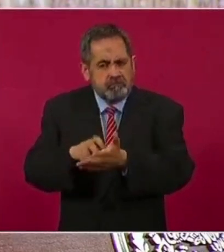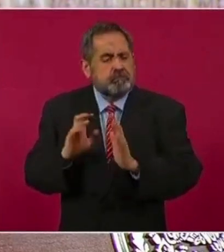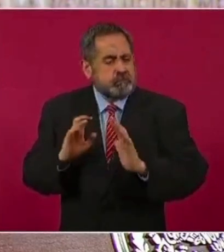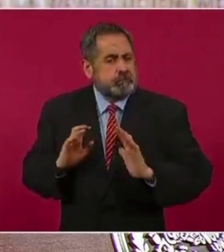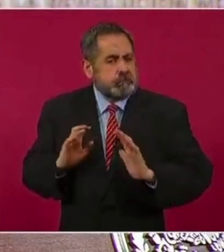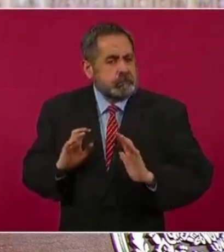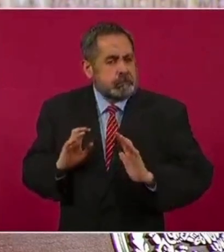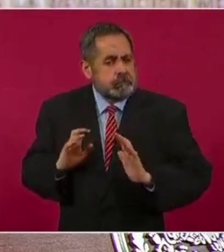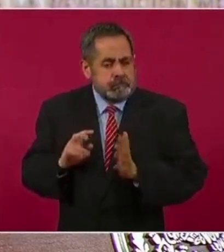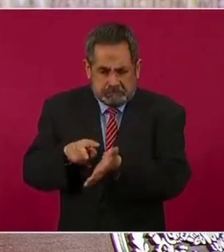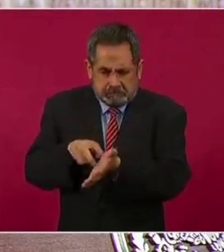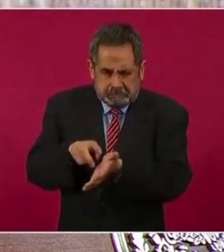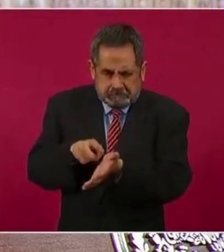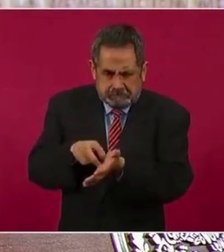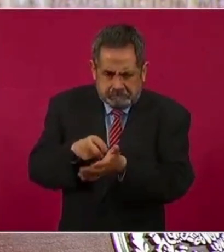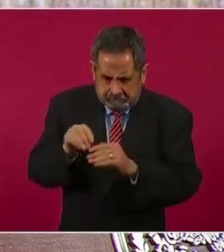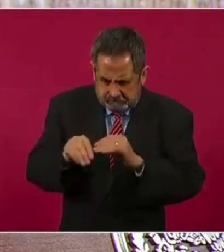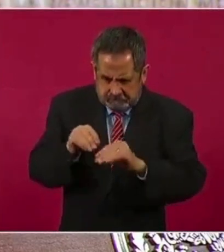estos